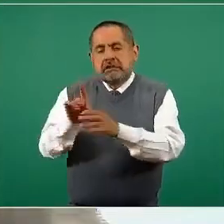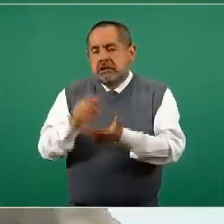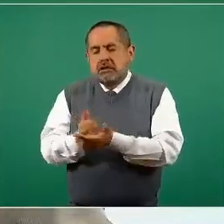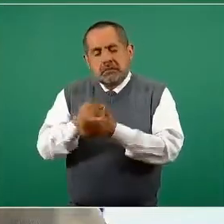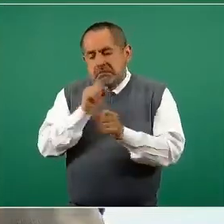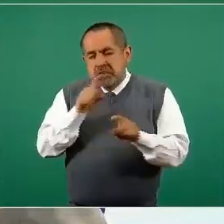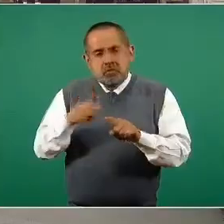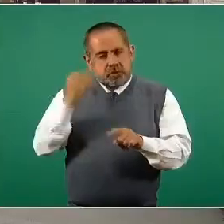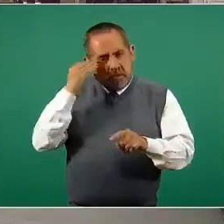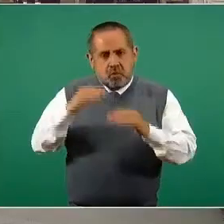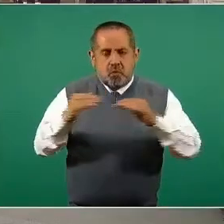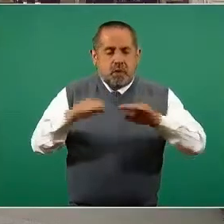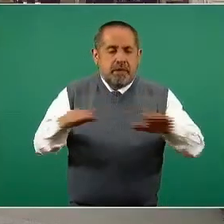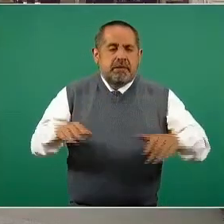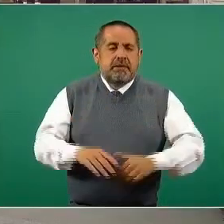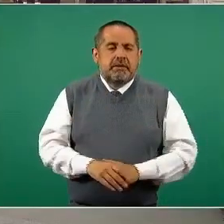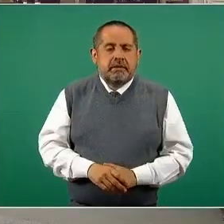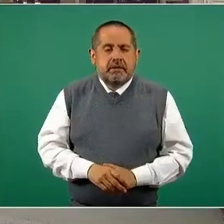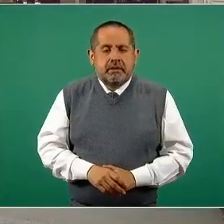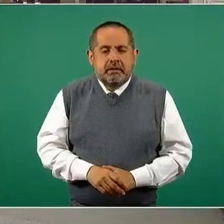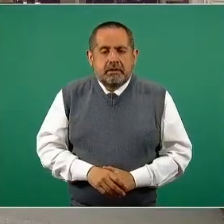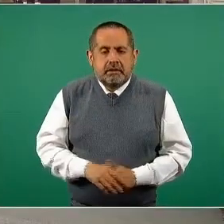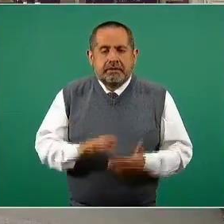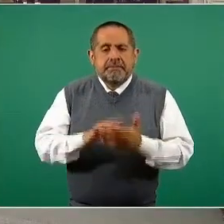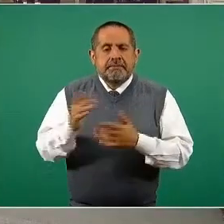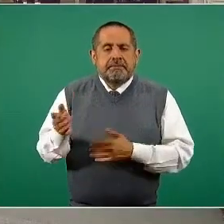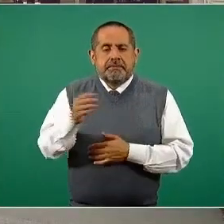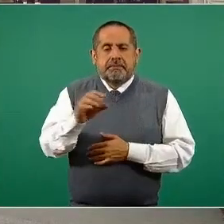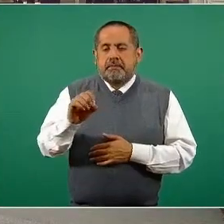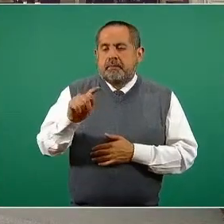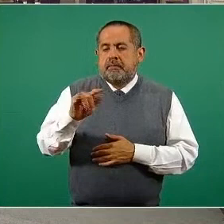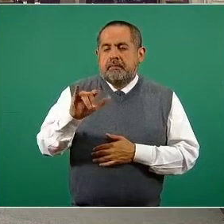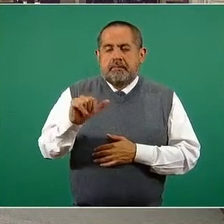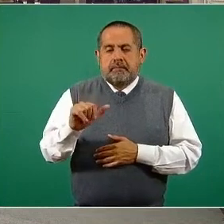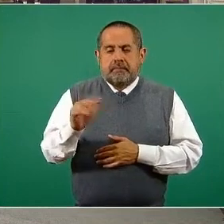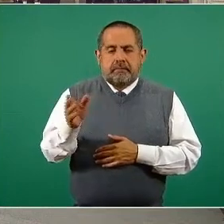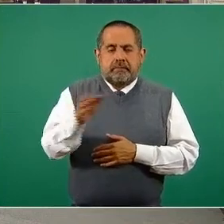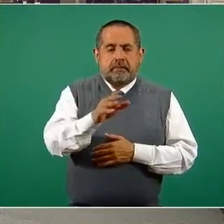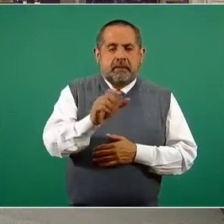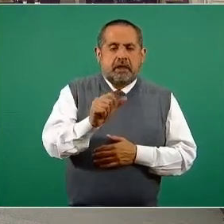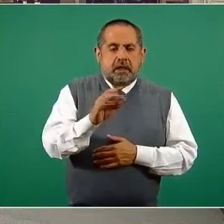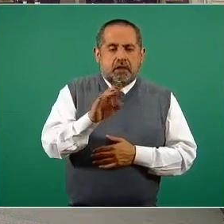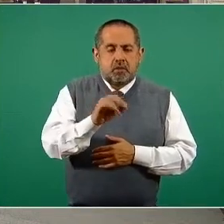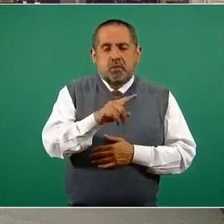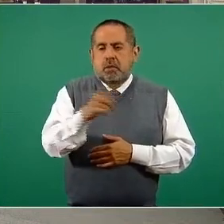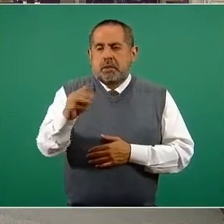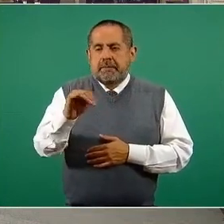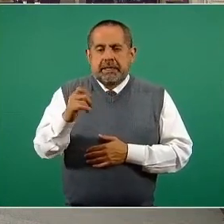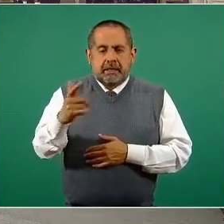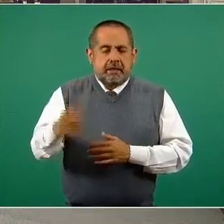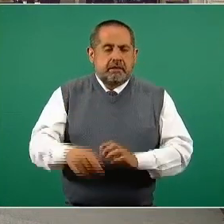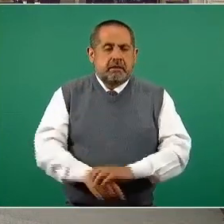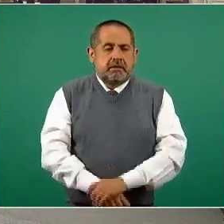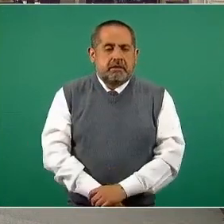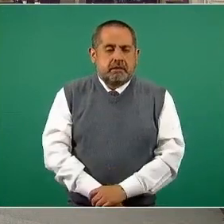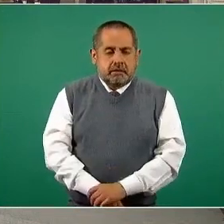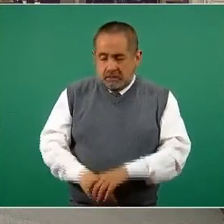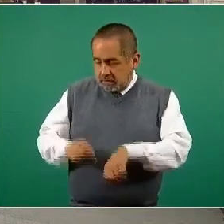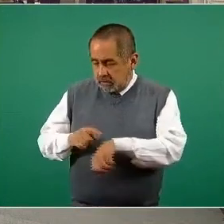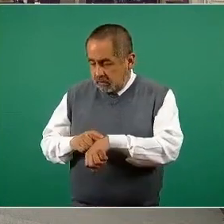mismo tiempo. Muchas gracias. Otilia Carvajal, Arturo Contreras y Miguel. Son